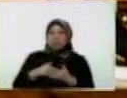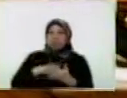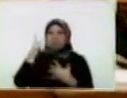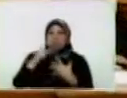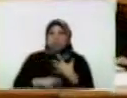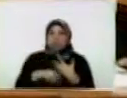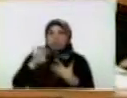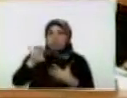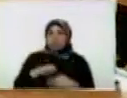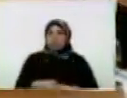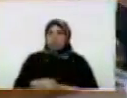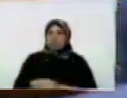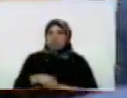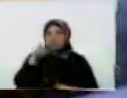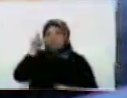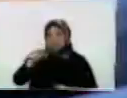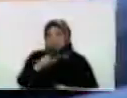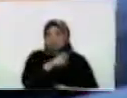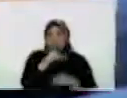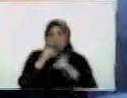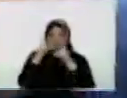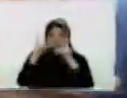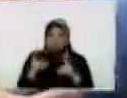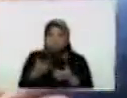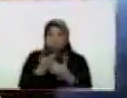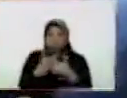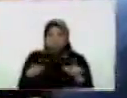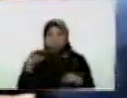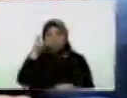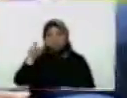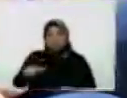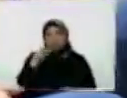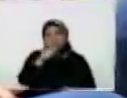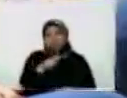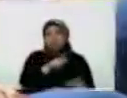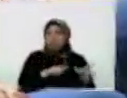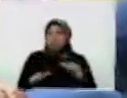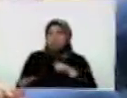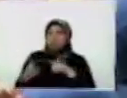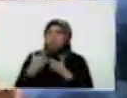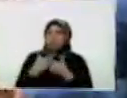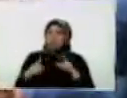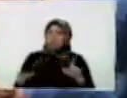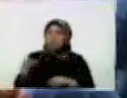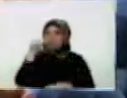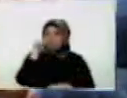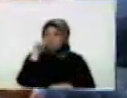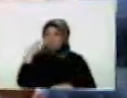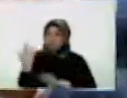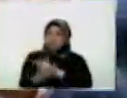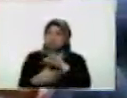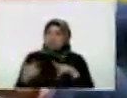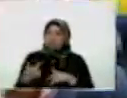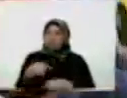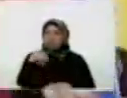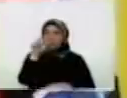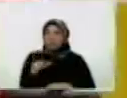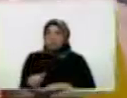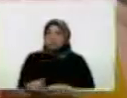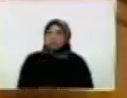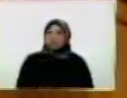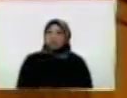país. Este es un pueblo que decidió ser libre, este es un pueblo que decidió ser independiente y así lo vamos a consolidar.